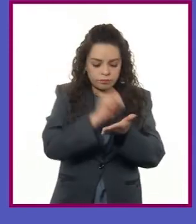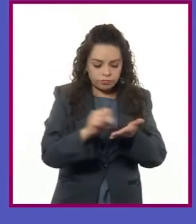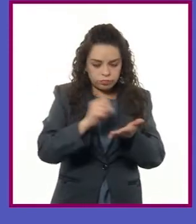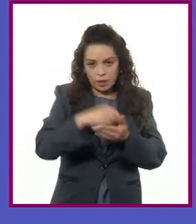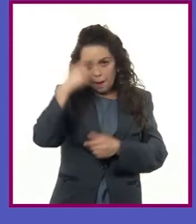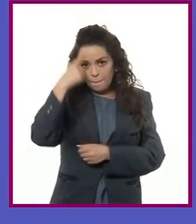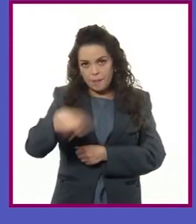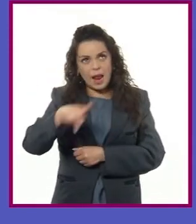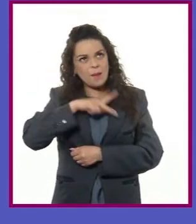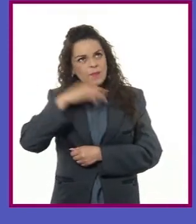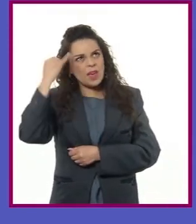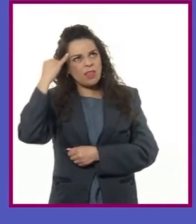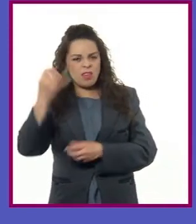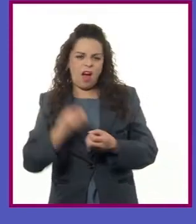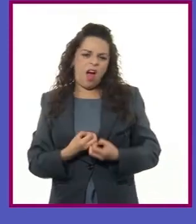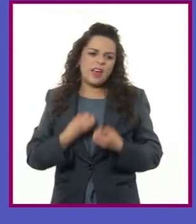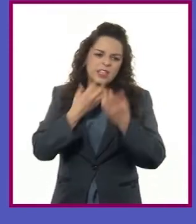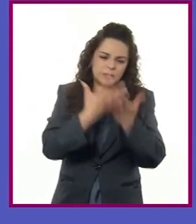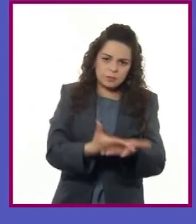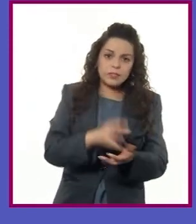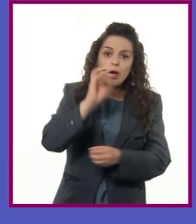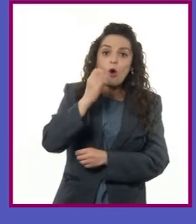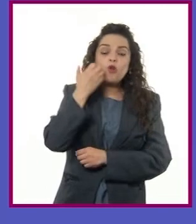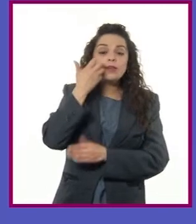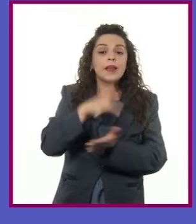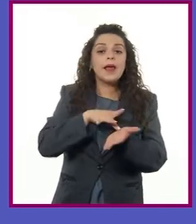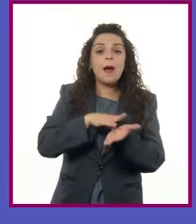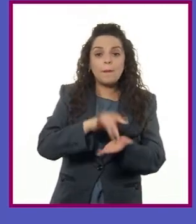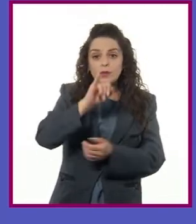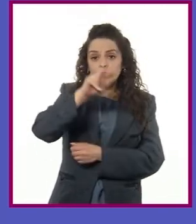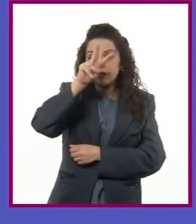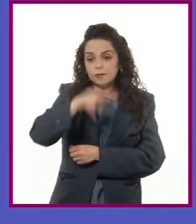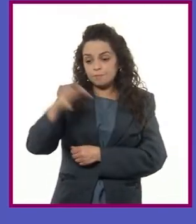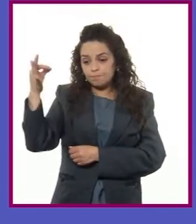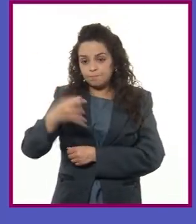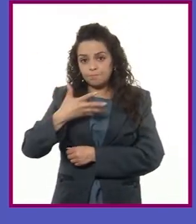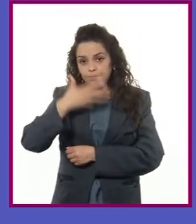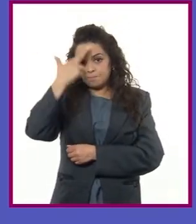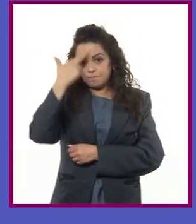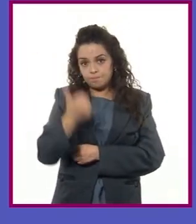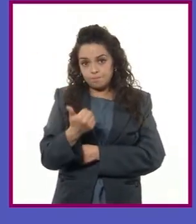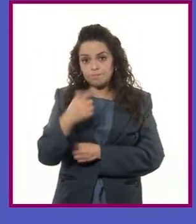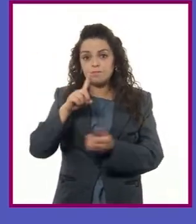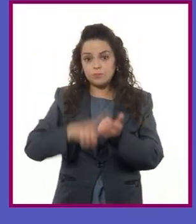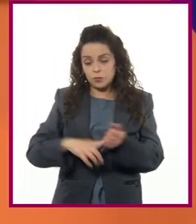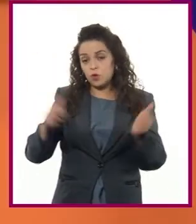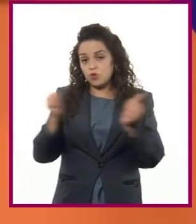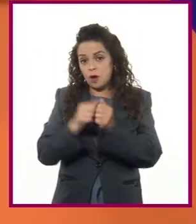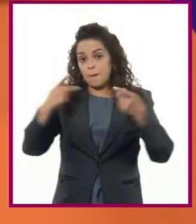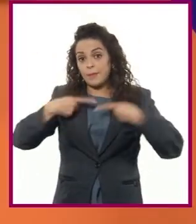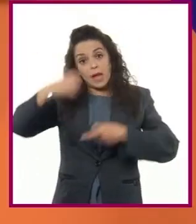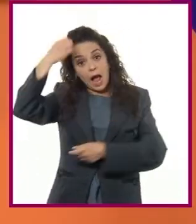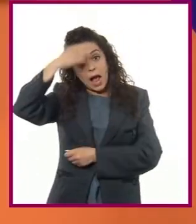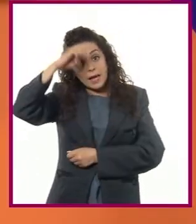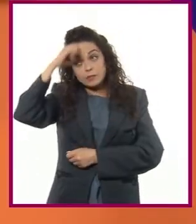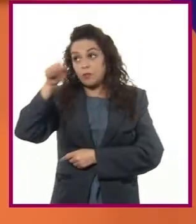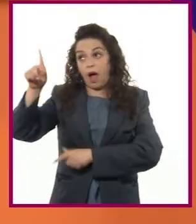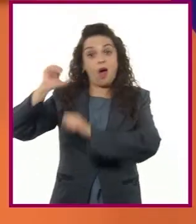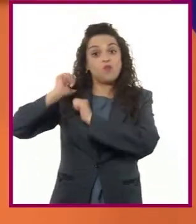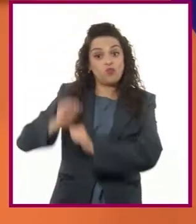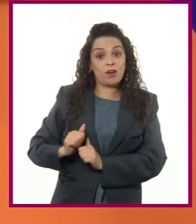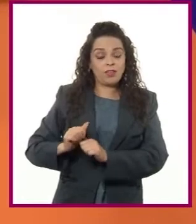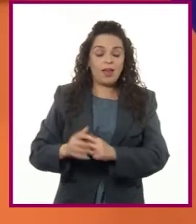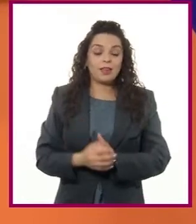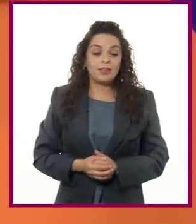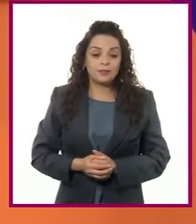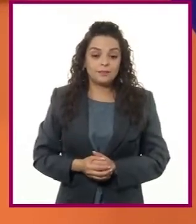idea o cuando se quiere apoyar una afirmación mediante la autoridad de un experto. Ahora